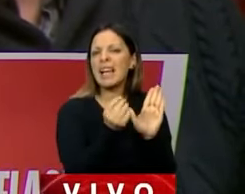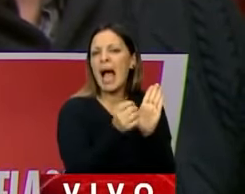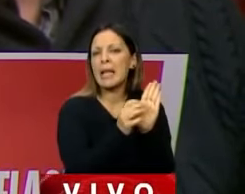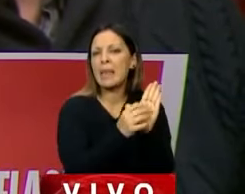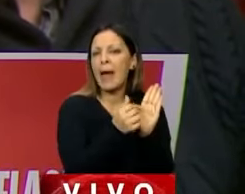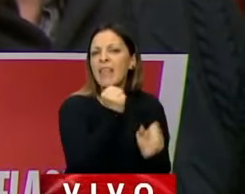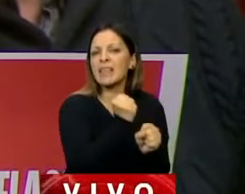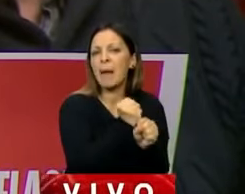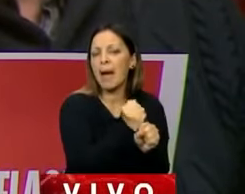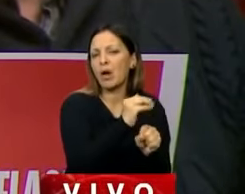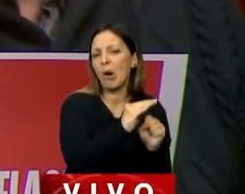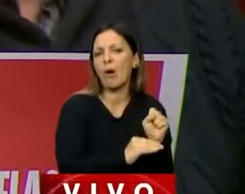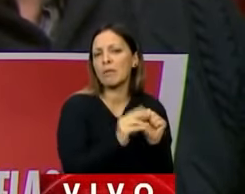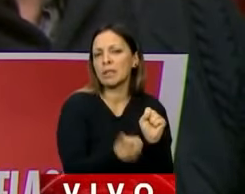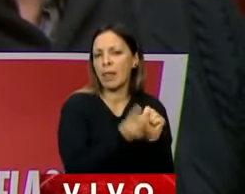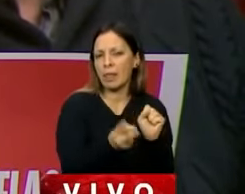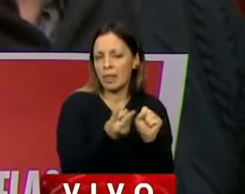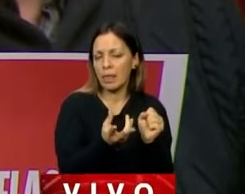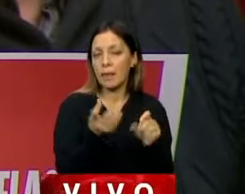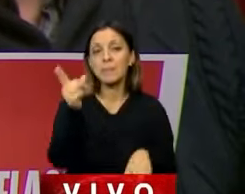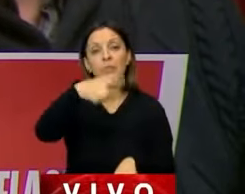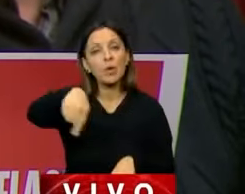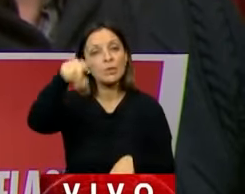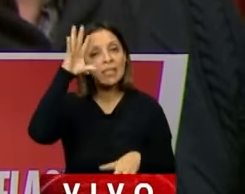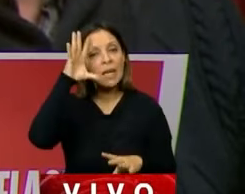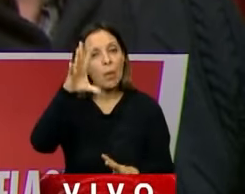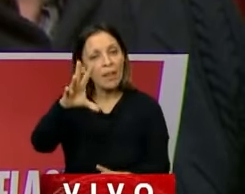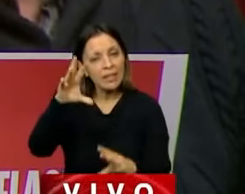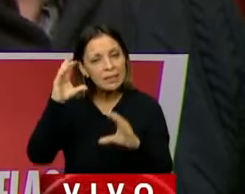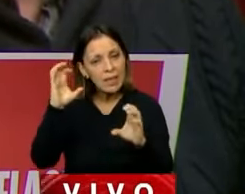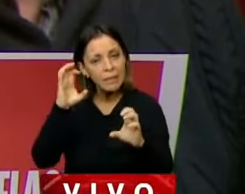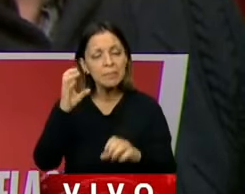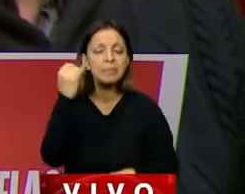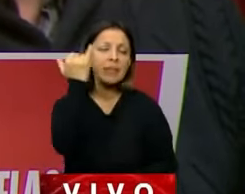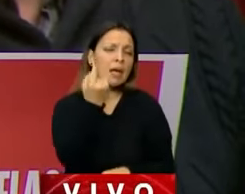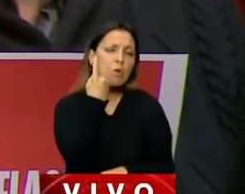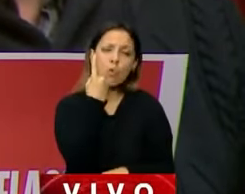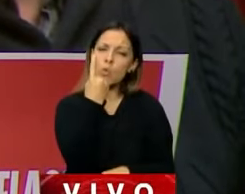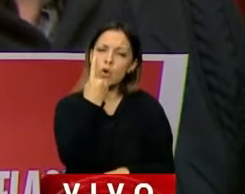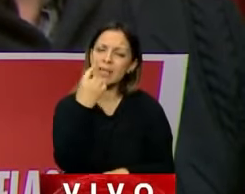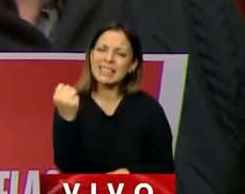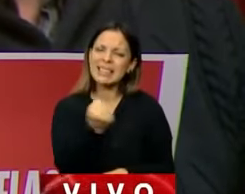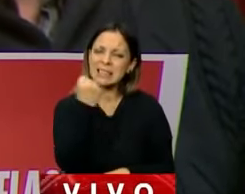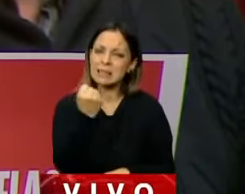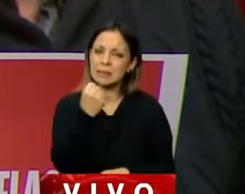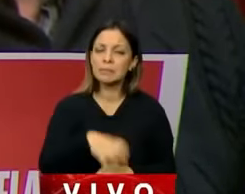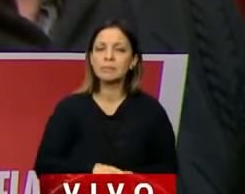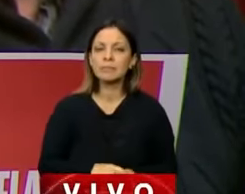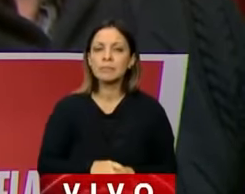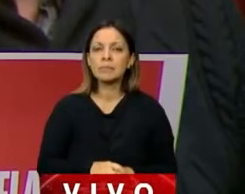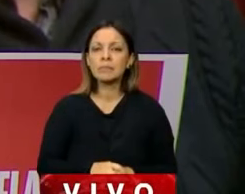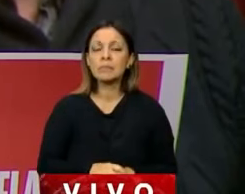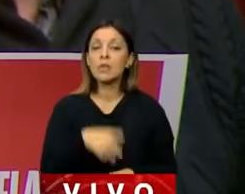Pioneras. Ustedes tienen que recordar que acá hay un caso prácticamente inédito.